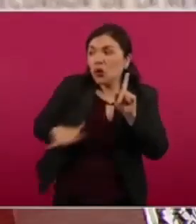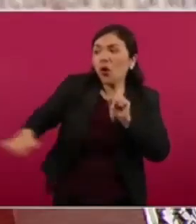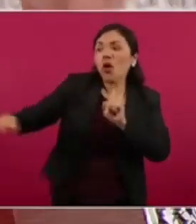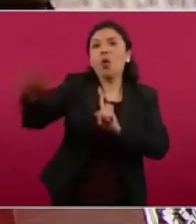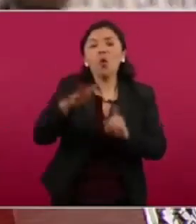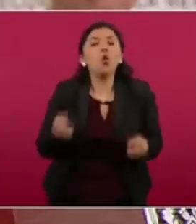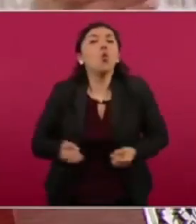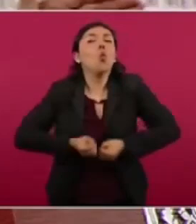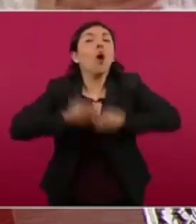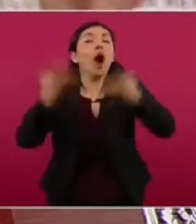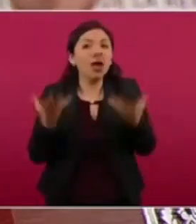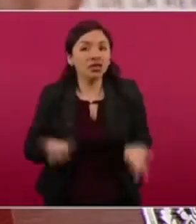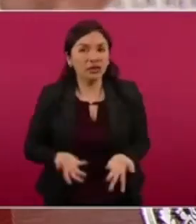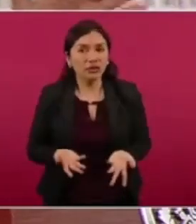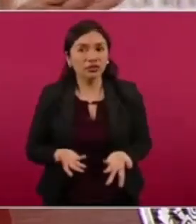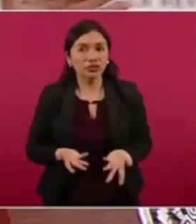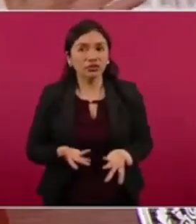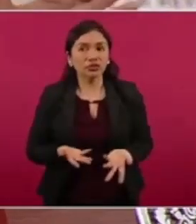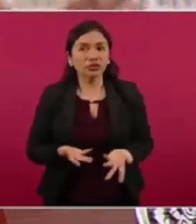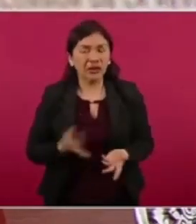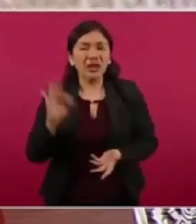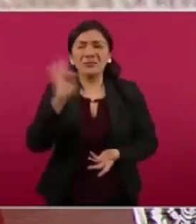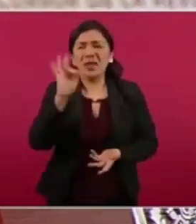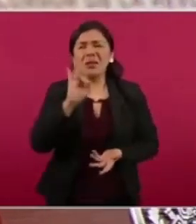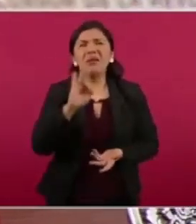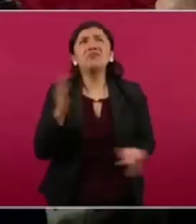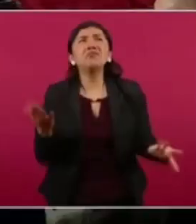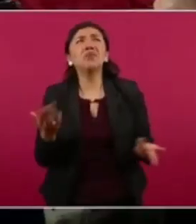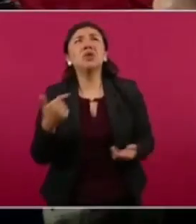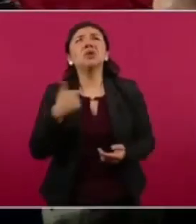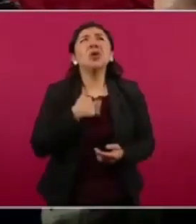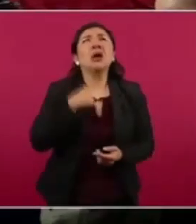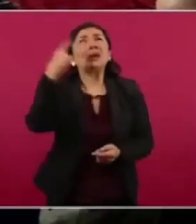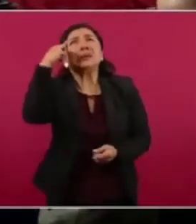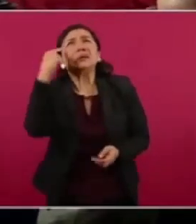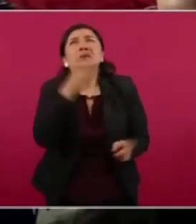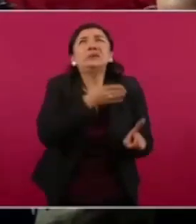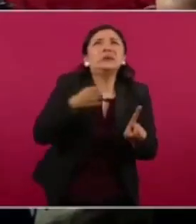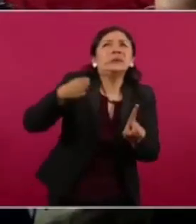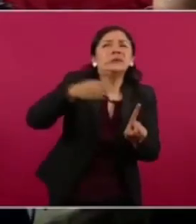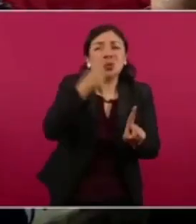Si nos quedamos sin definirnos,